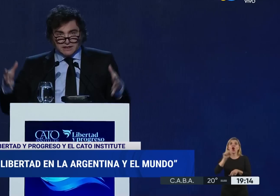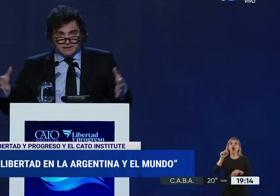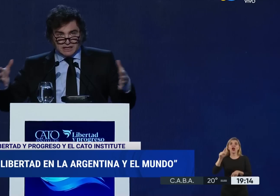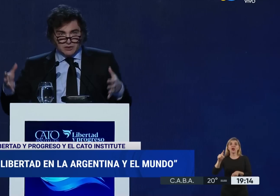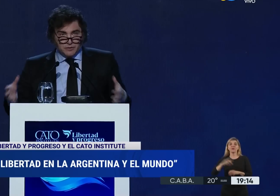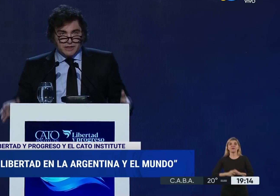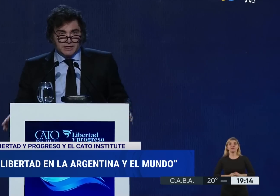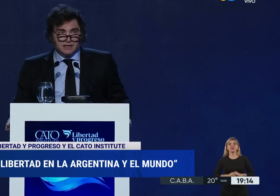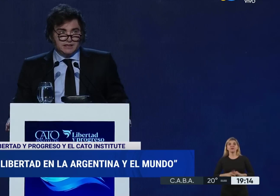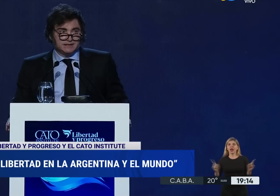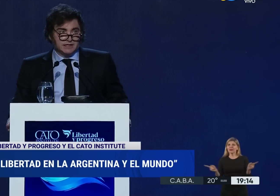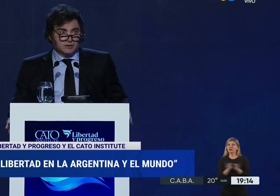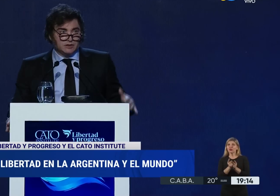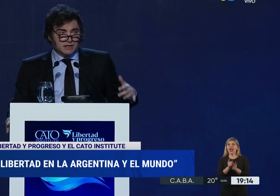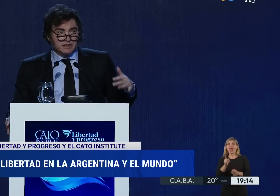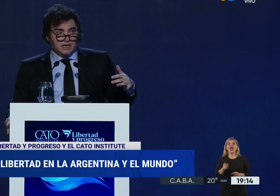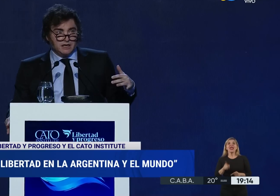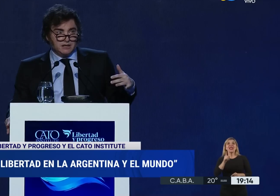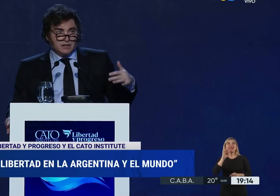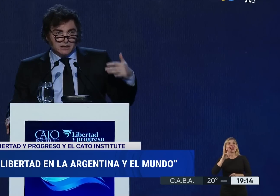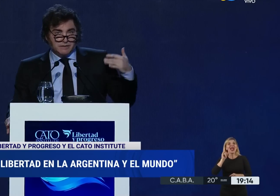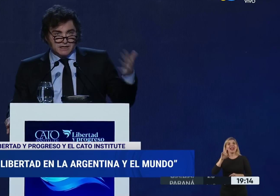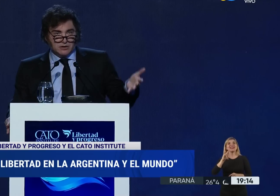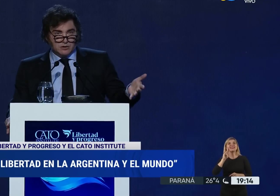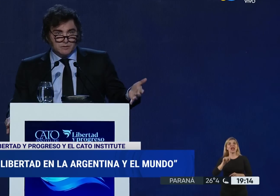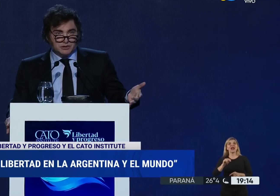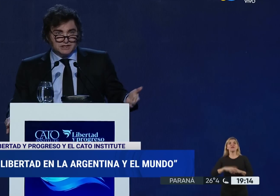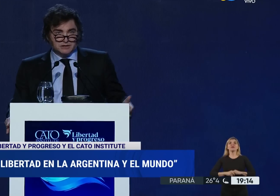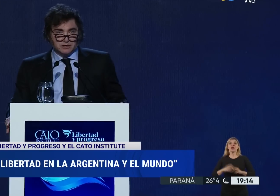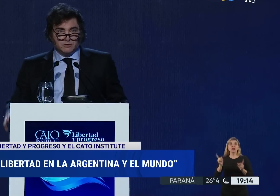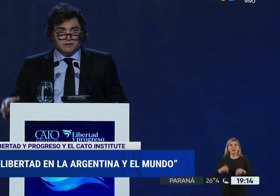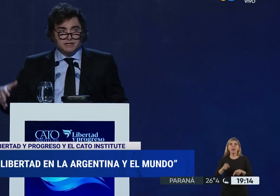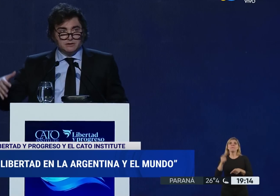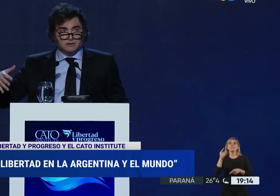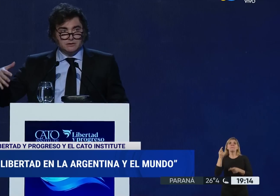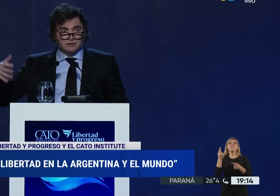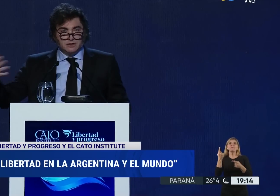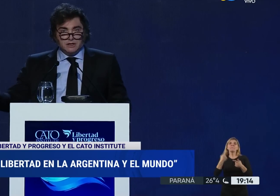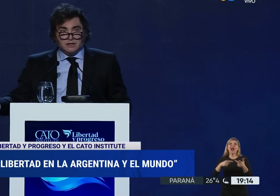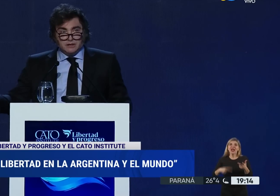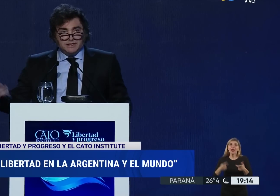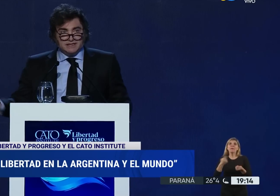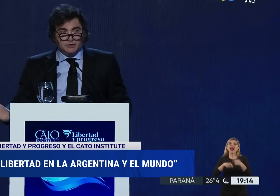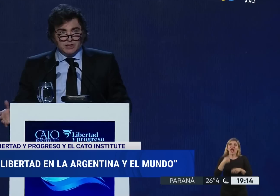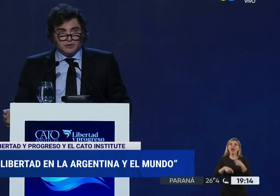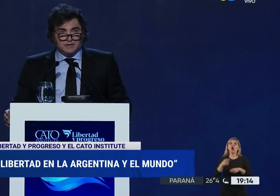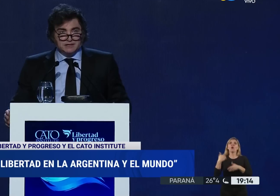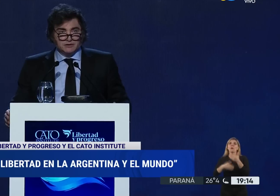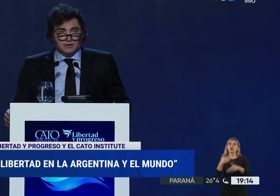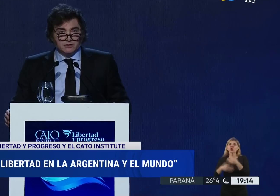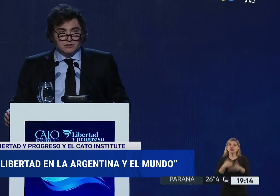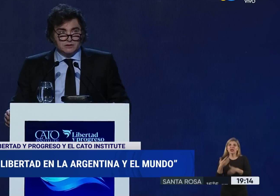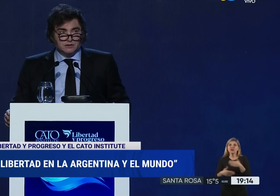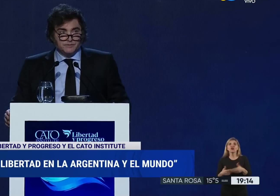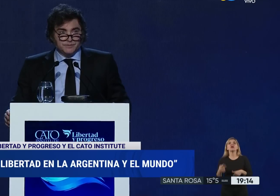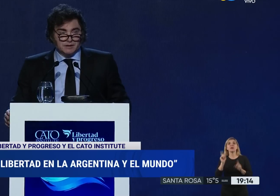que es sintetizado por Israel Kirzner, ¿no? Esta idea del mercado como proceso de descubrimiento y el principio de